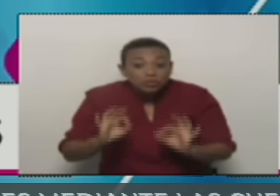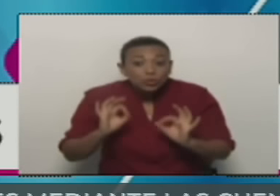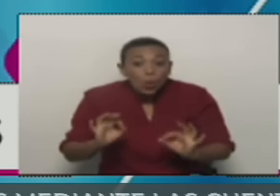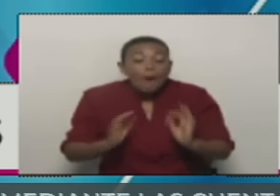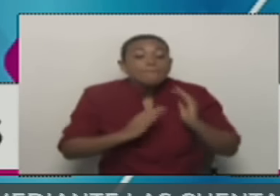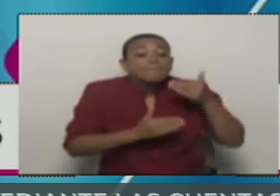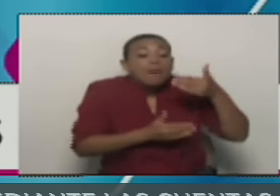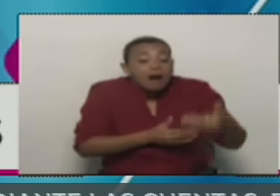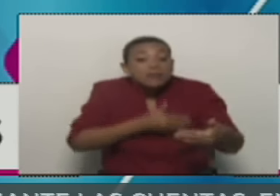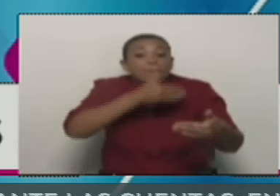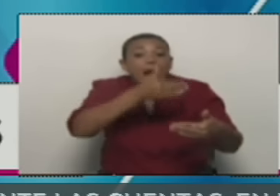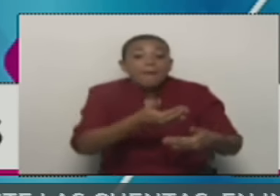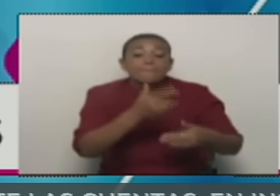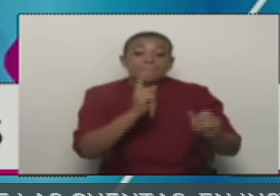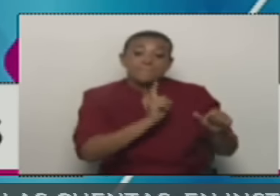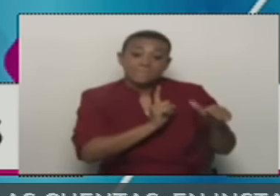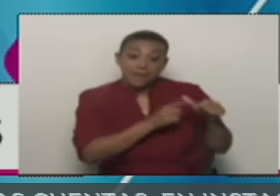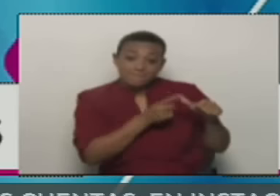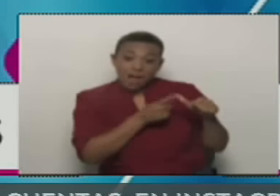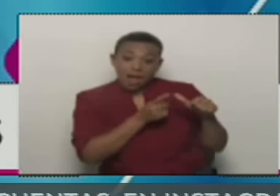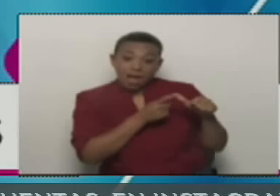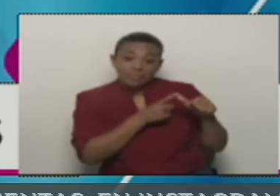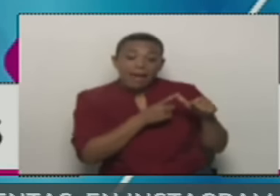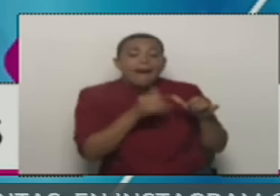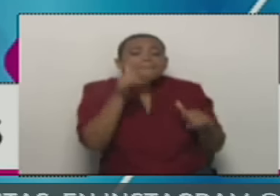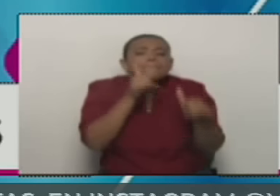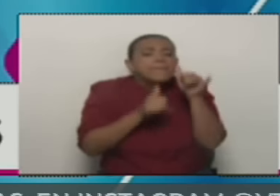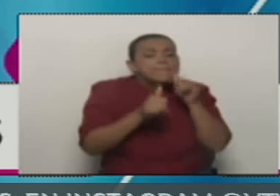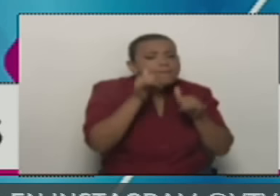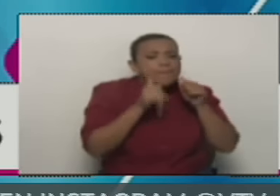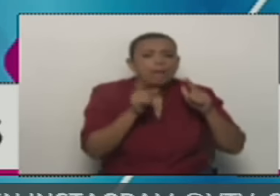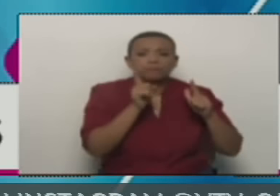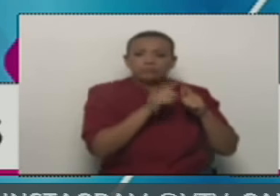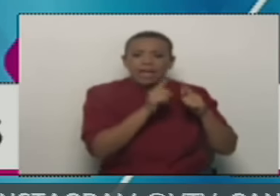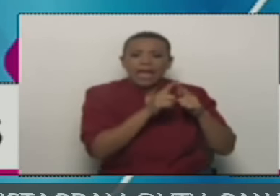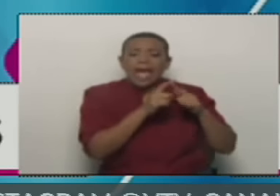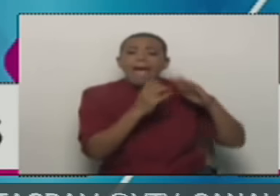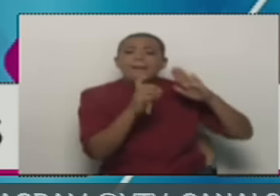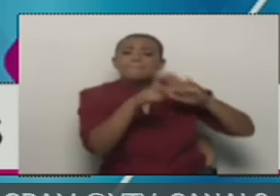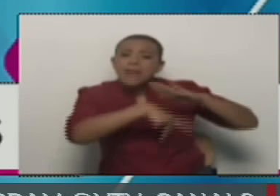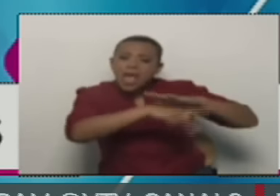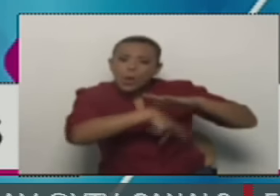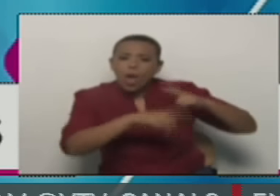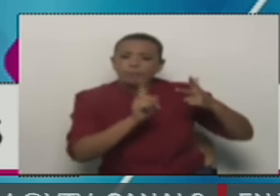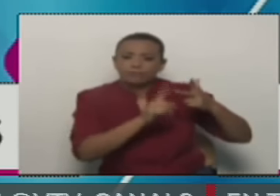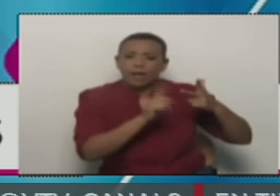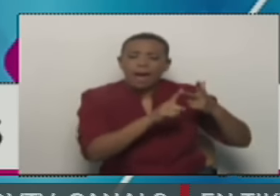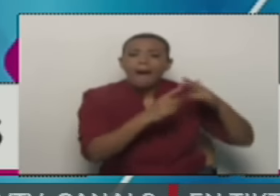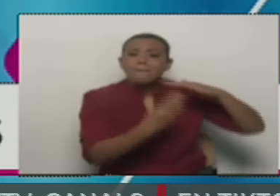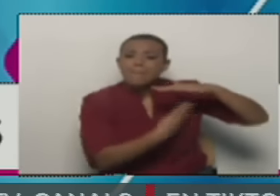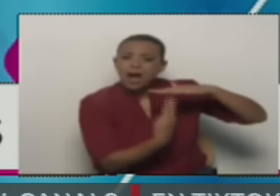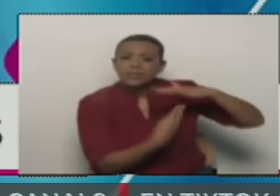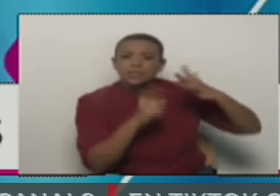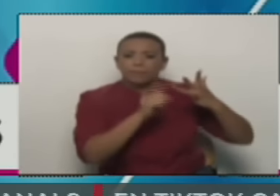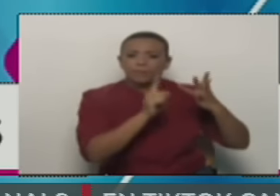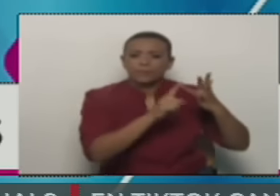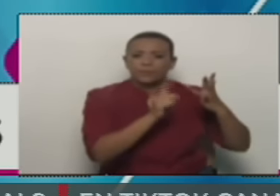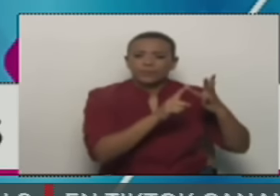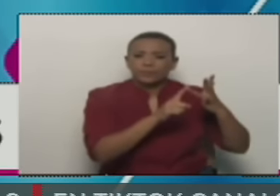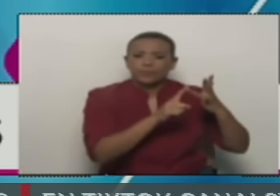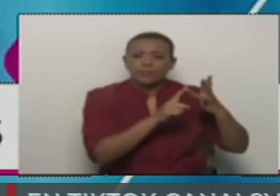fases, primero en maternal, en educación inicial, educación primaria,